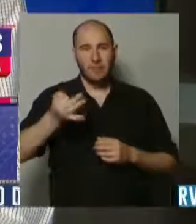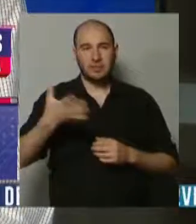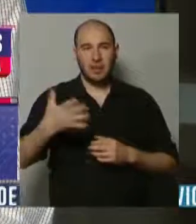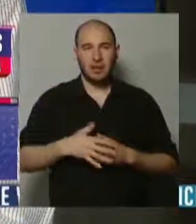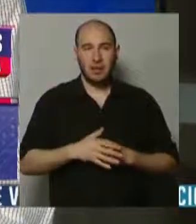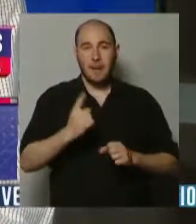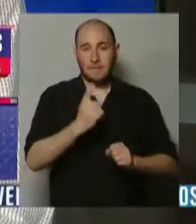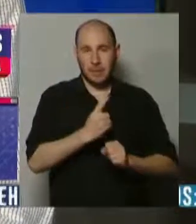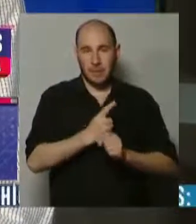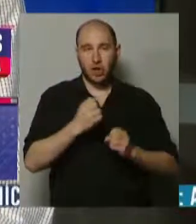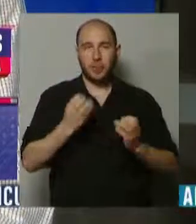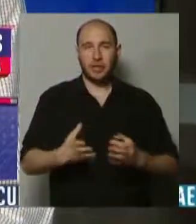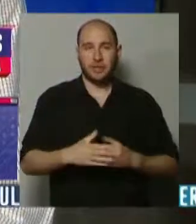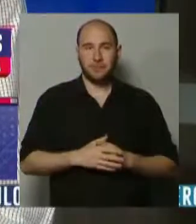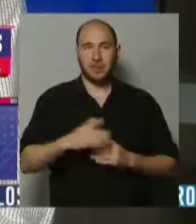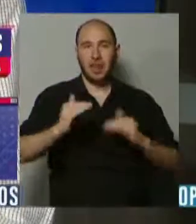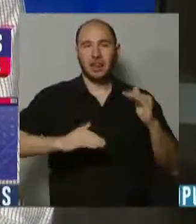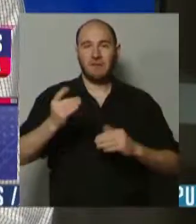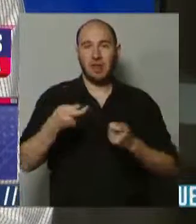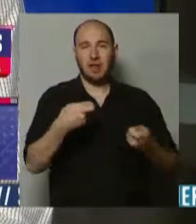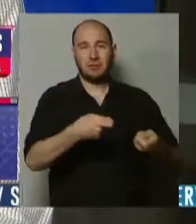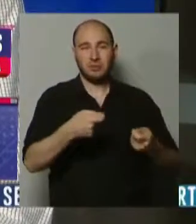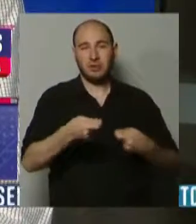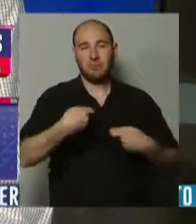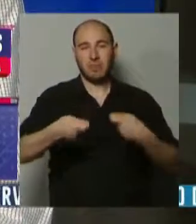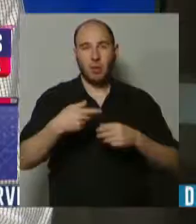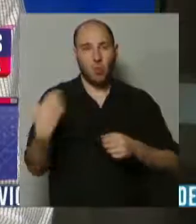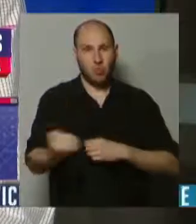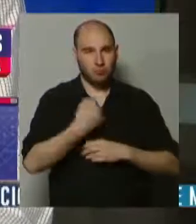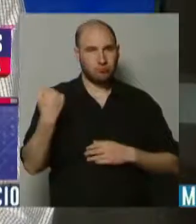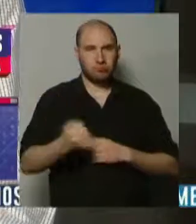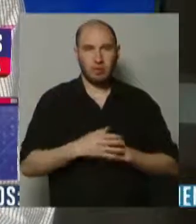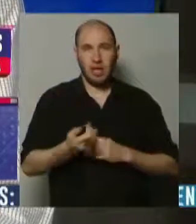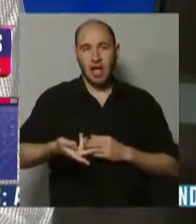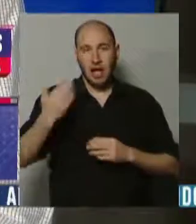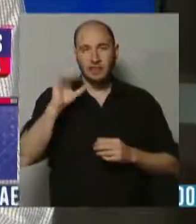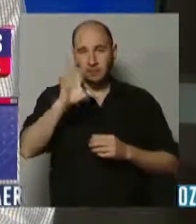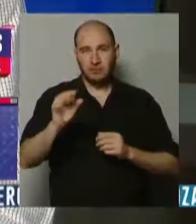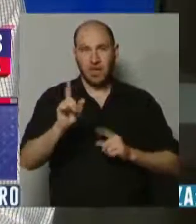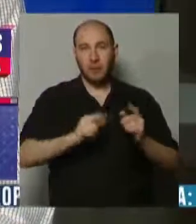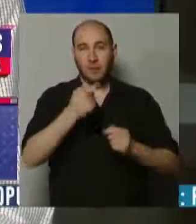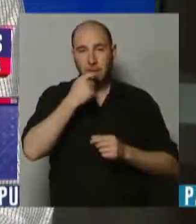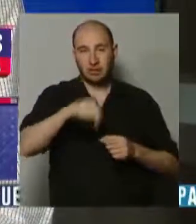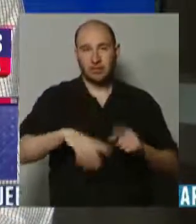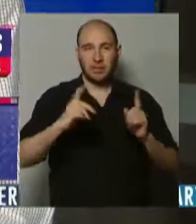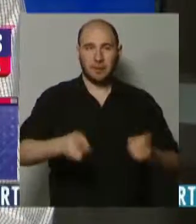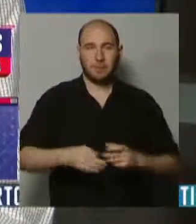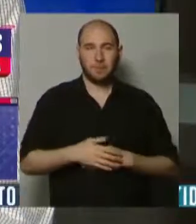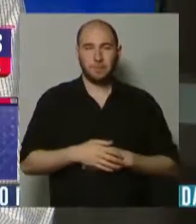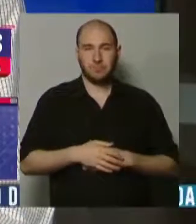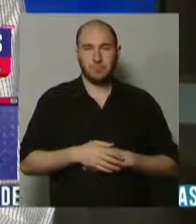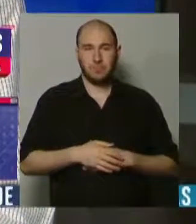particular, primero y principal porque tiene un nivel de inversión en el mercado financiero importante, lo habían hecho algunas provincias, Mendoza era una de ellas,